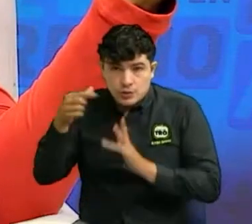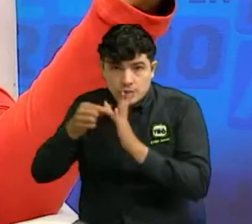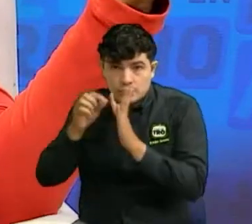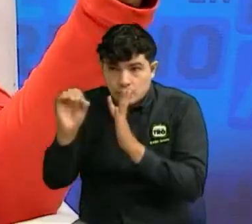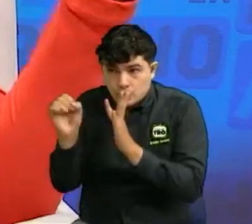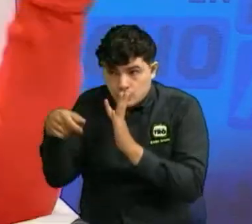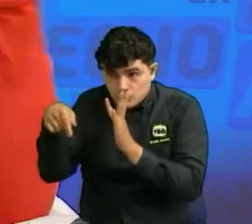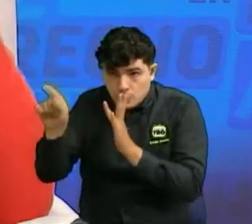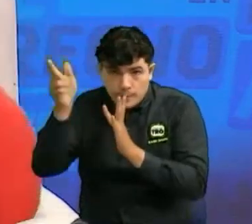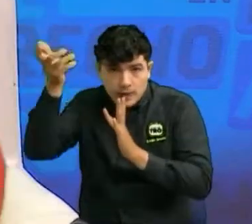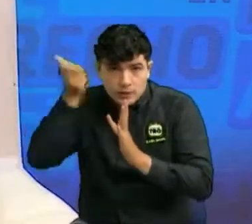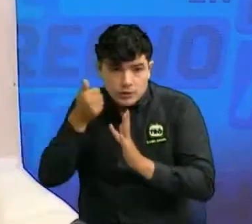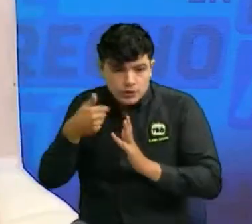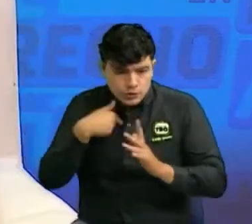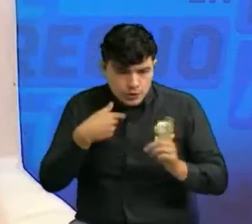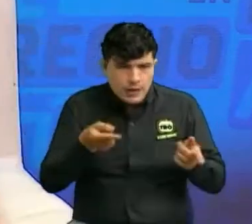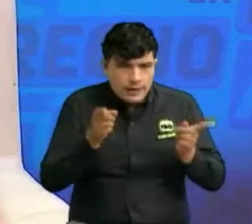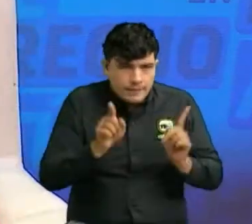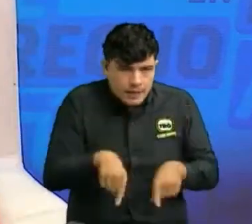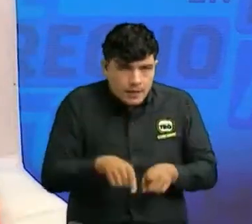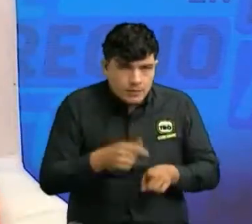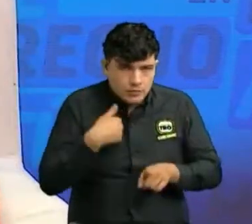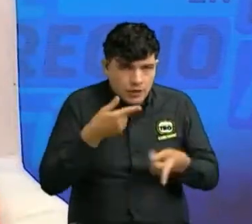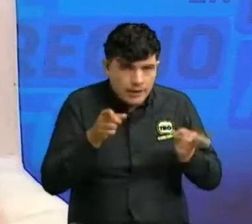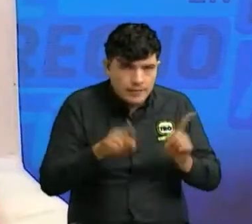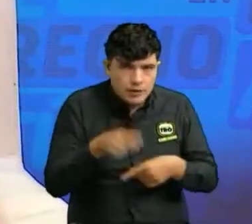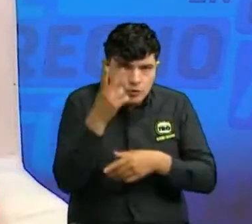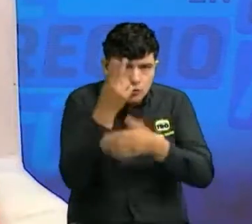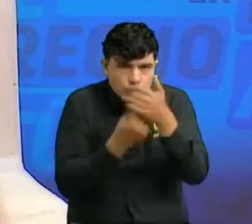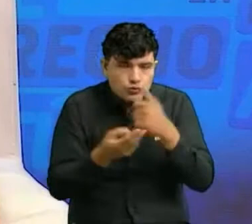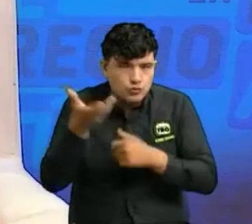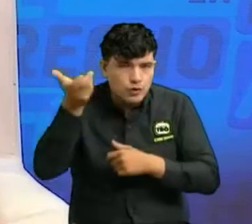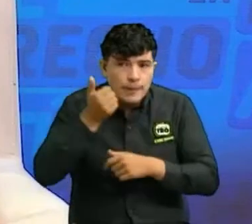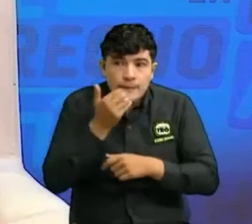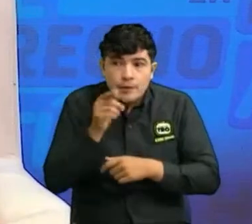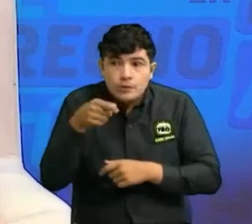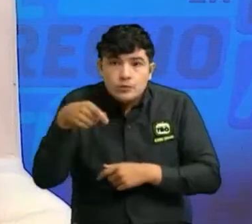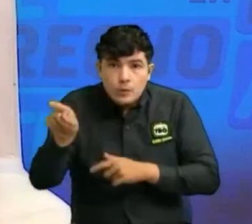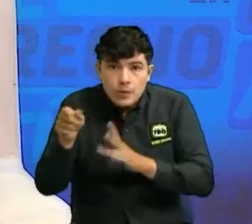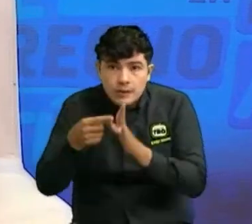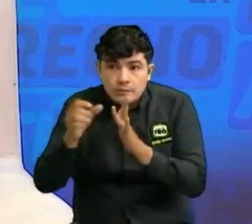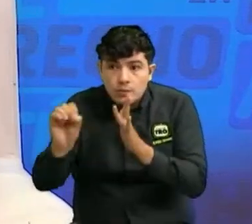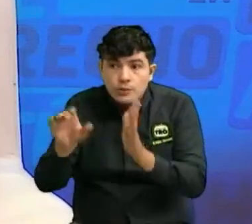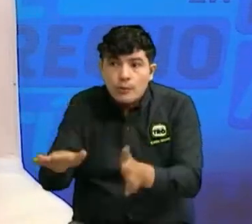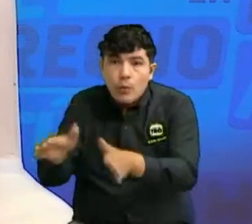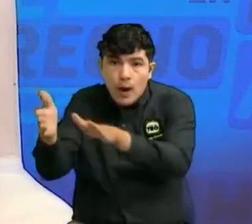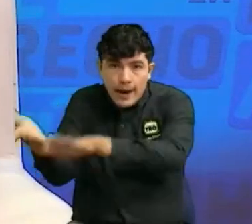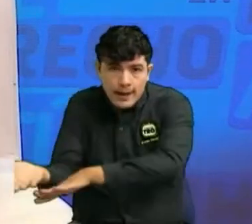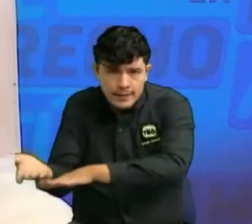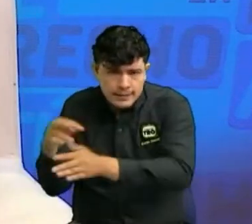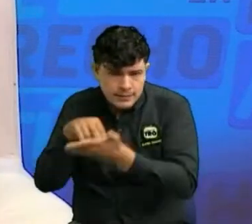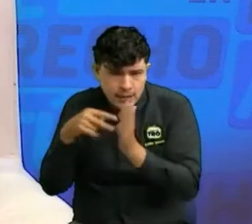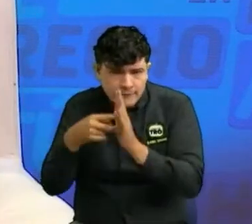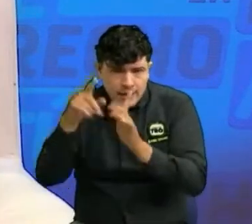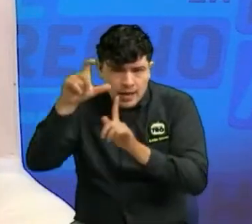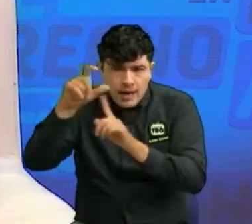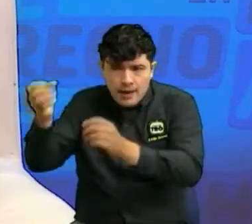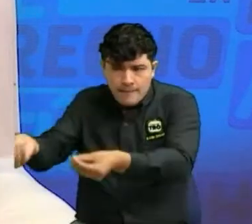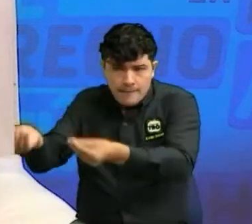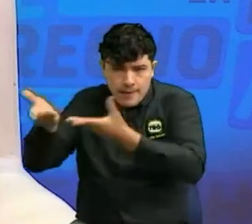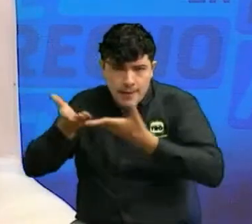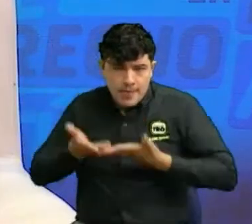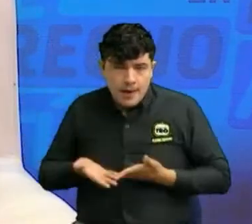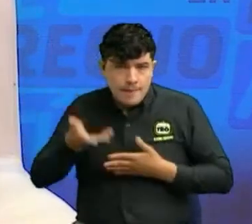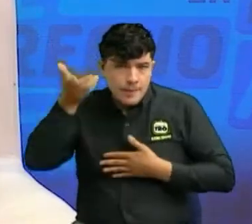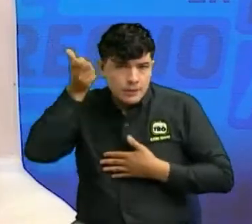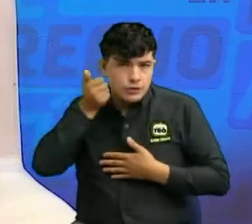también, entonces podría de alguna manera darse este tipo de